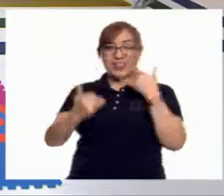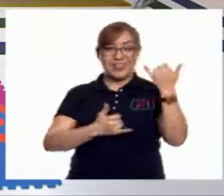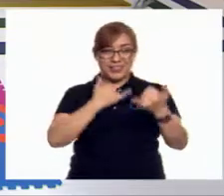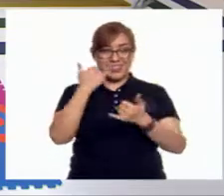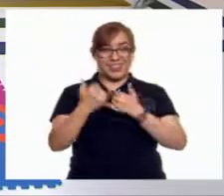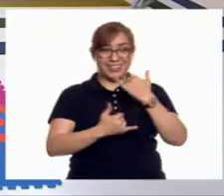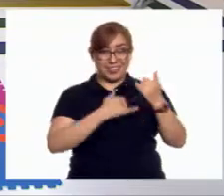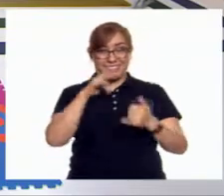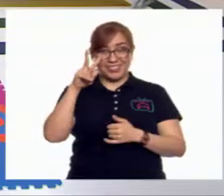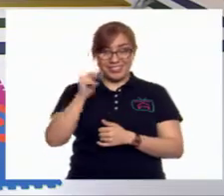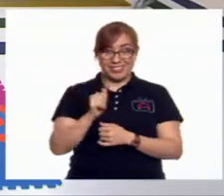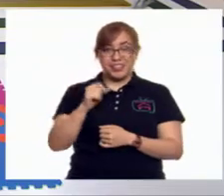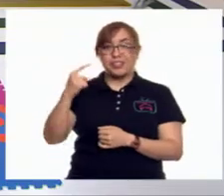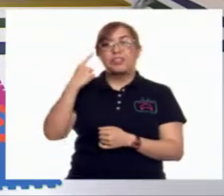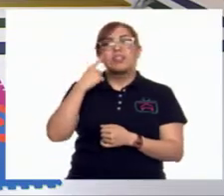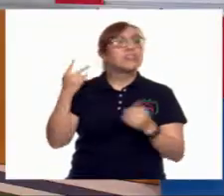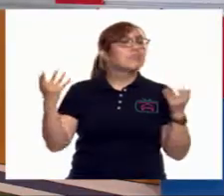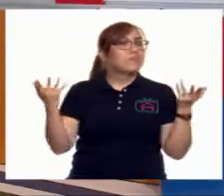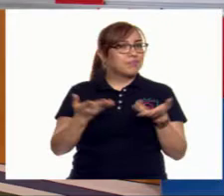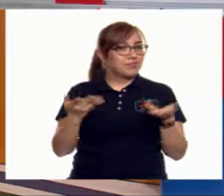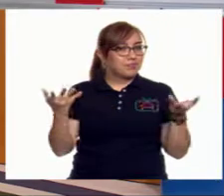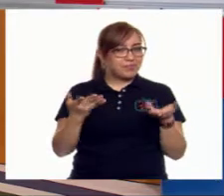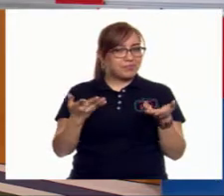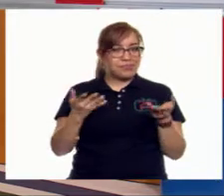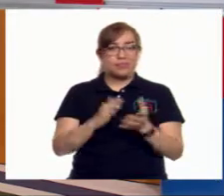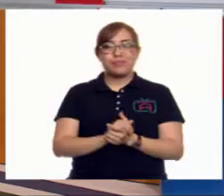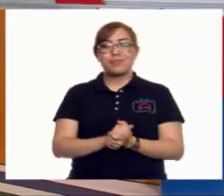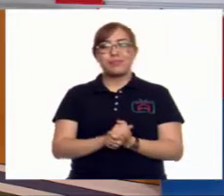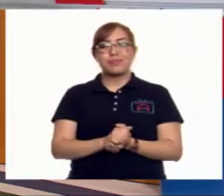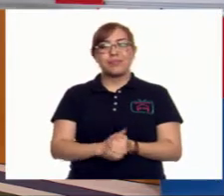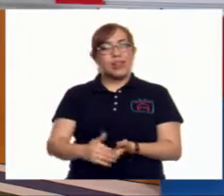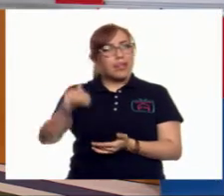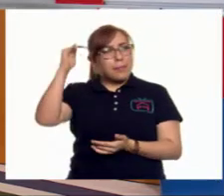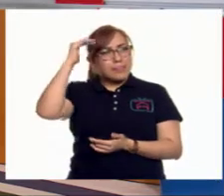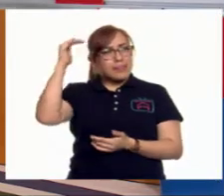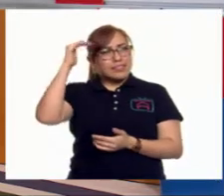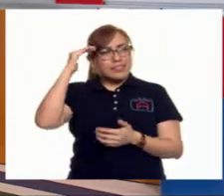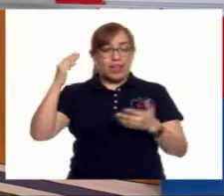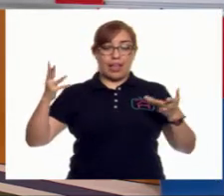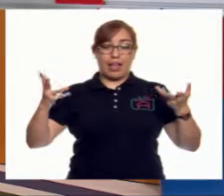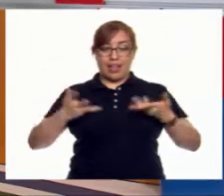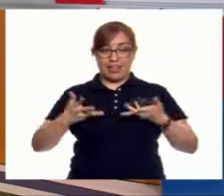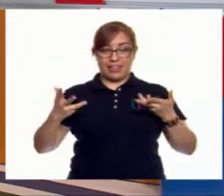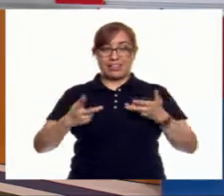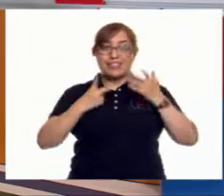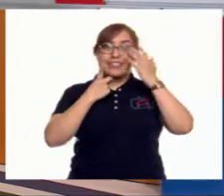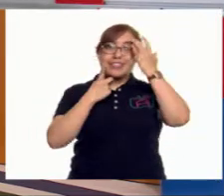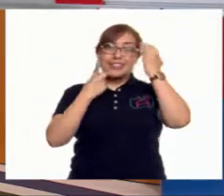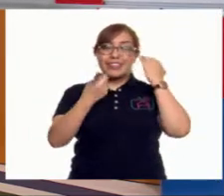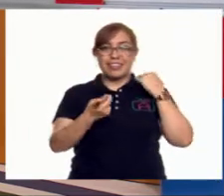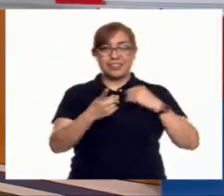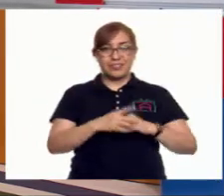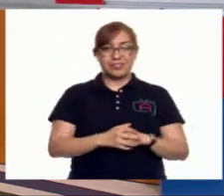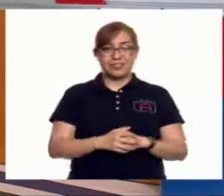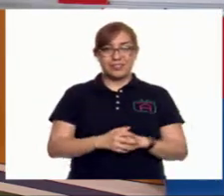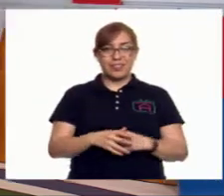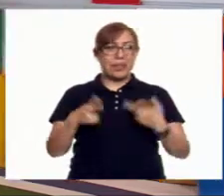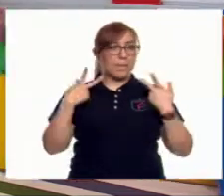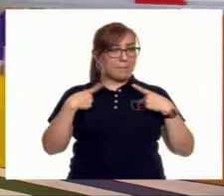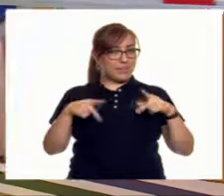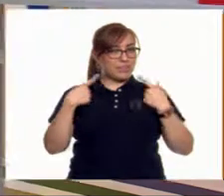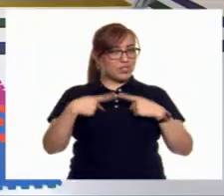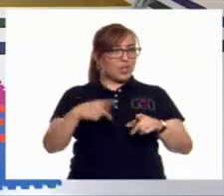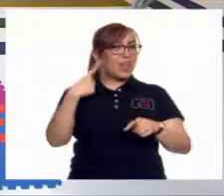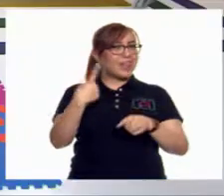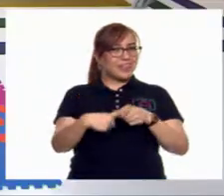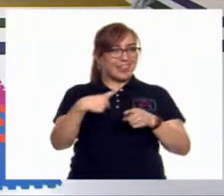Perfecto. En donde vamos a hacer esto. Vamos a pensar, actuar y decir tal cual el personaje que te toque.